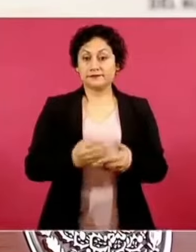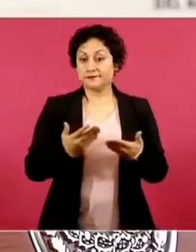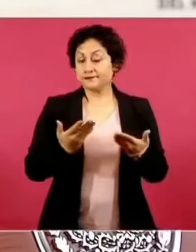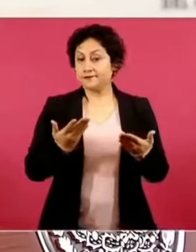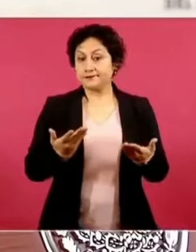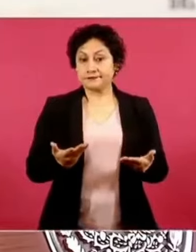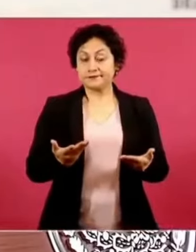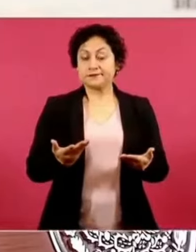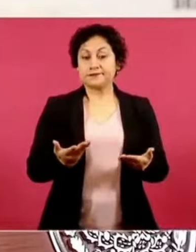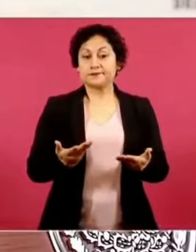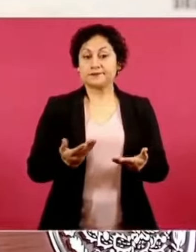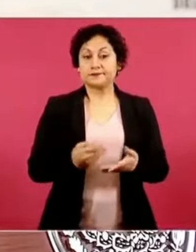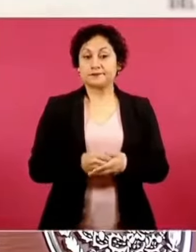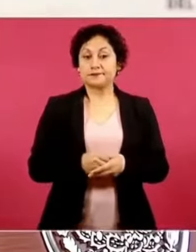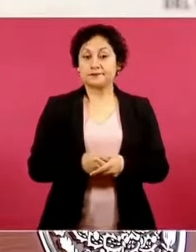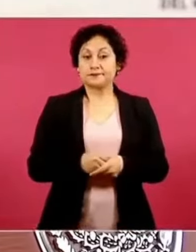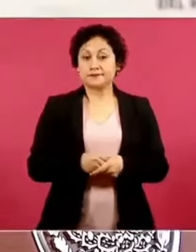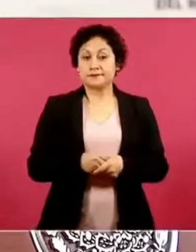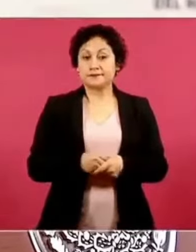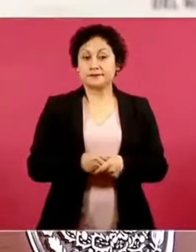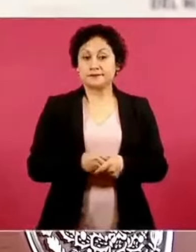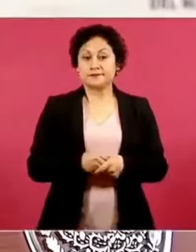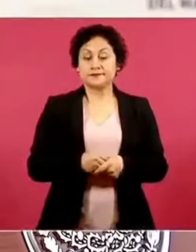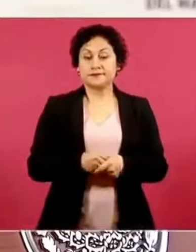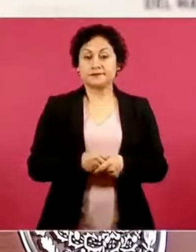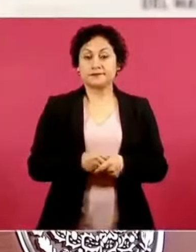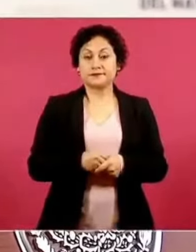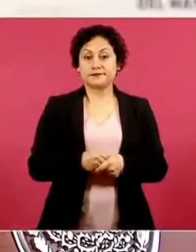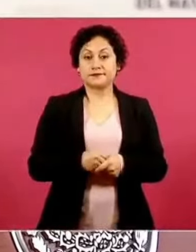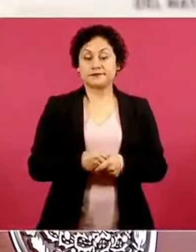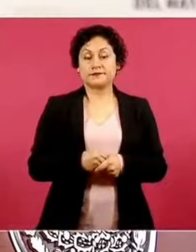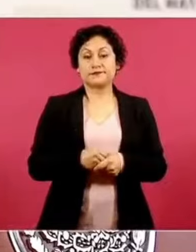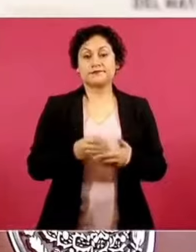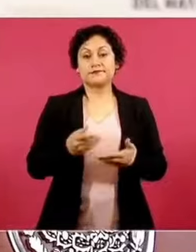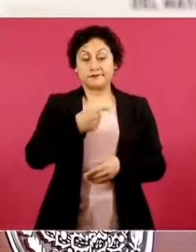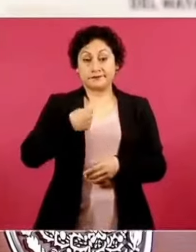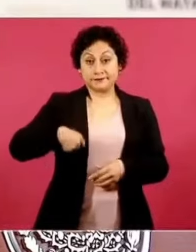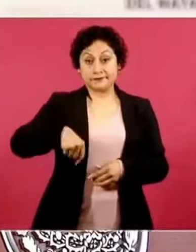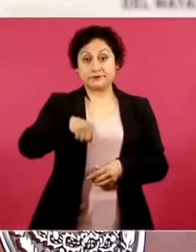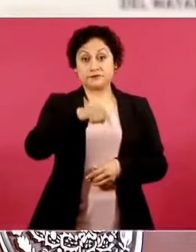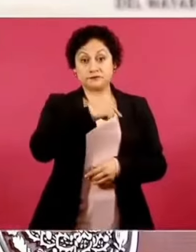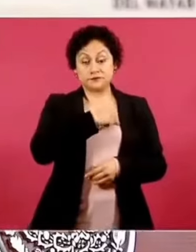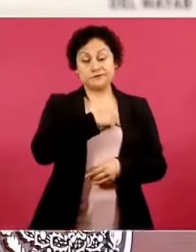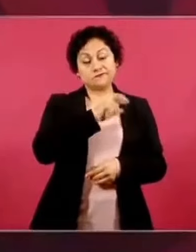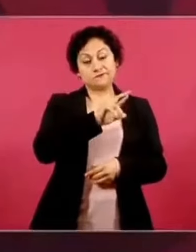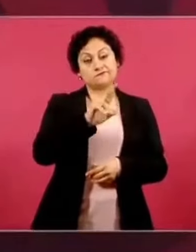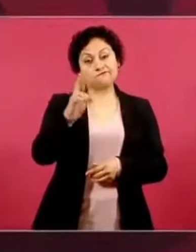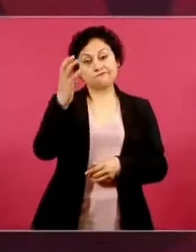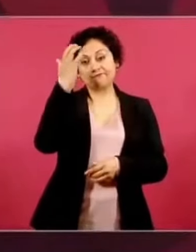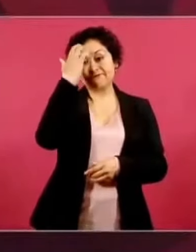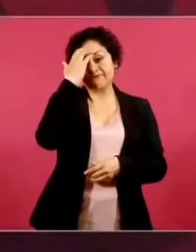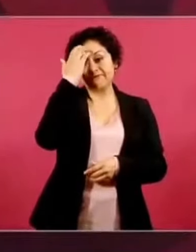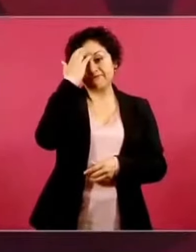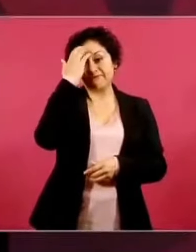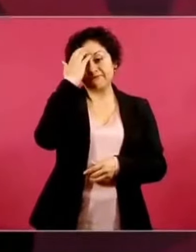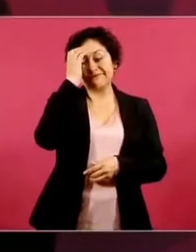reconocer la importante contribución el apoyo de